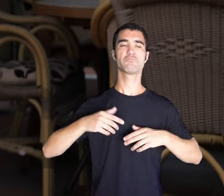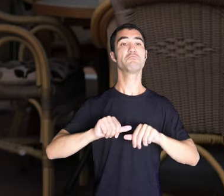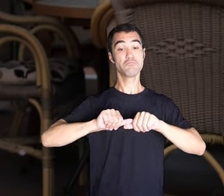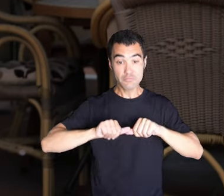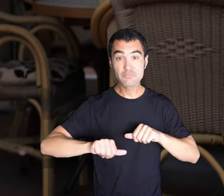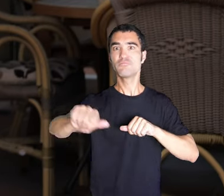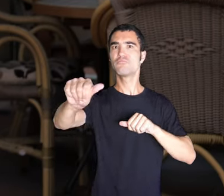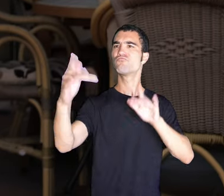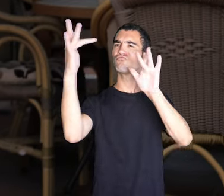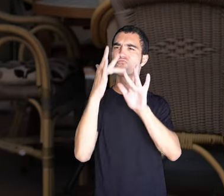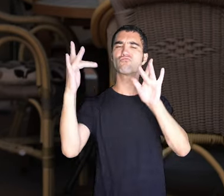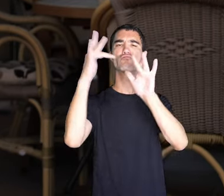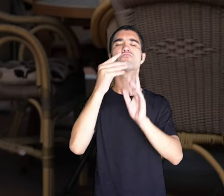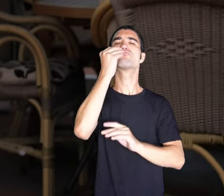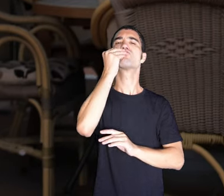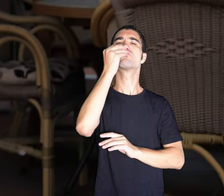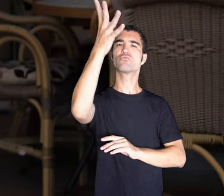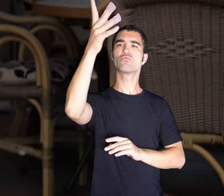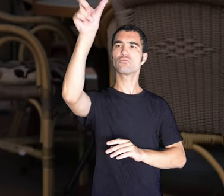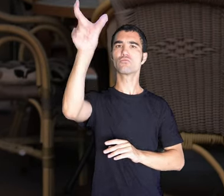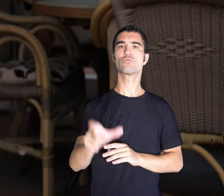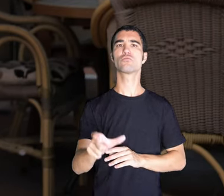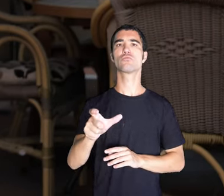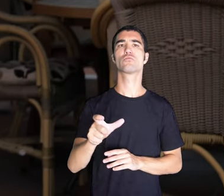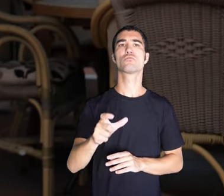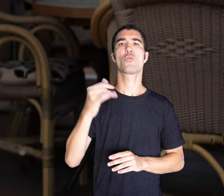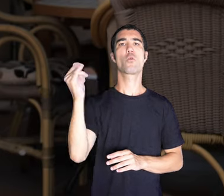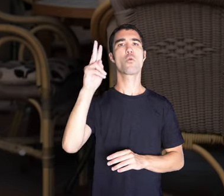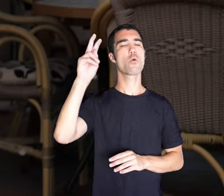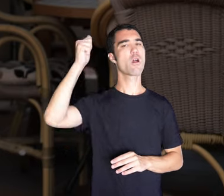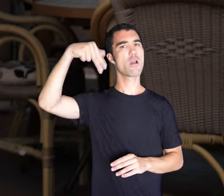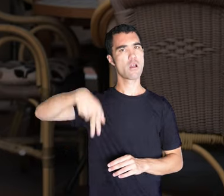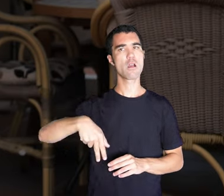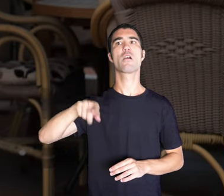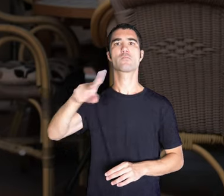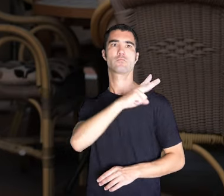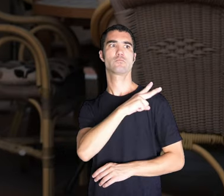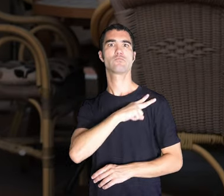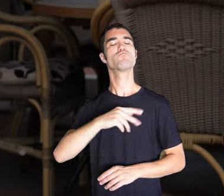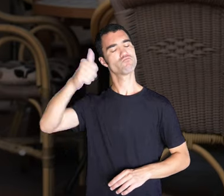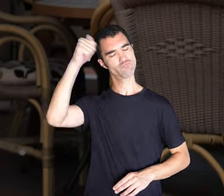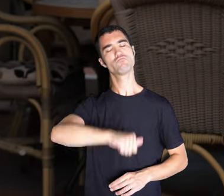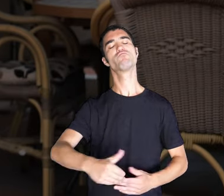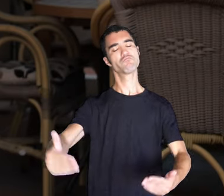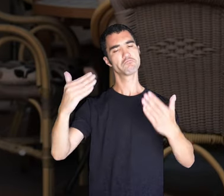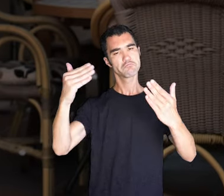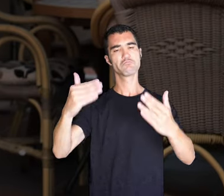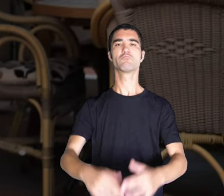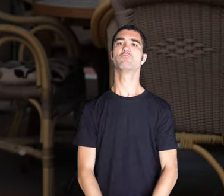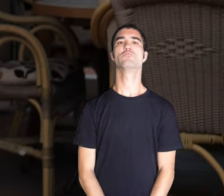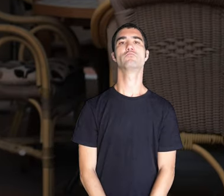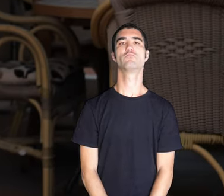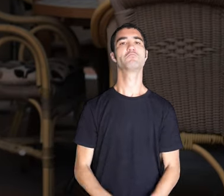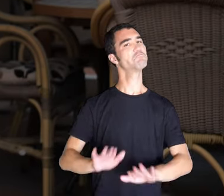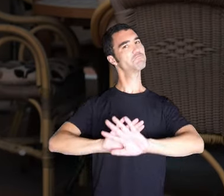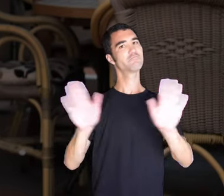tuvimos relaciones muy buenas con don Cándido. Era realmente un caballero, ese señor.